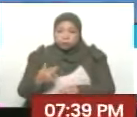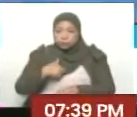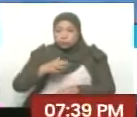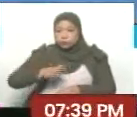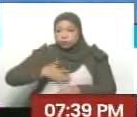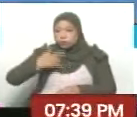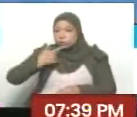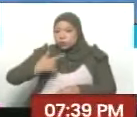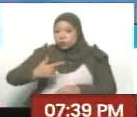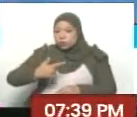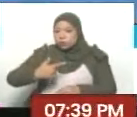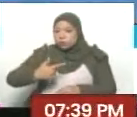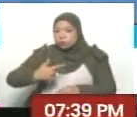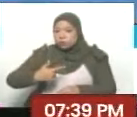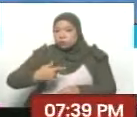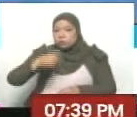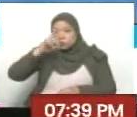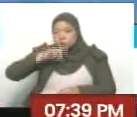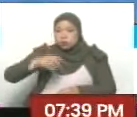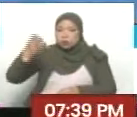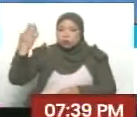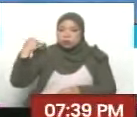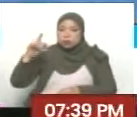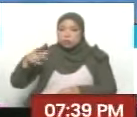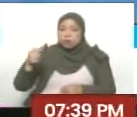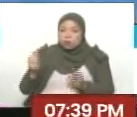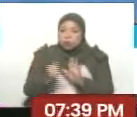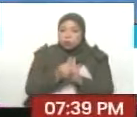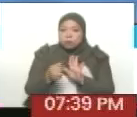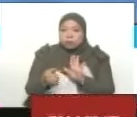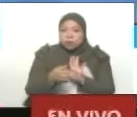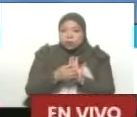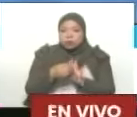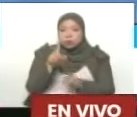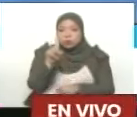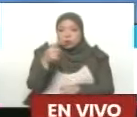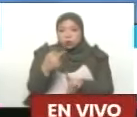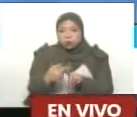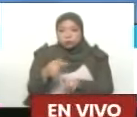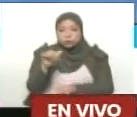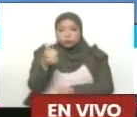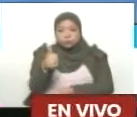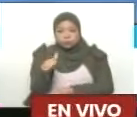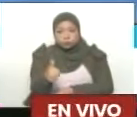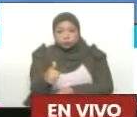podría decir que si hace un año que dimos los primeros golpes, del 1 al 10,